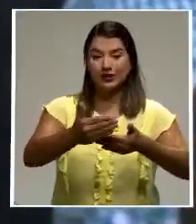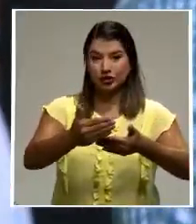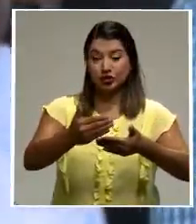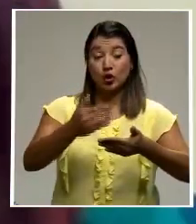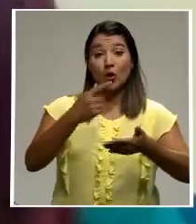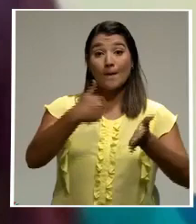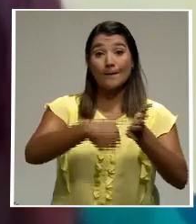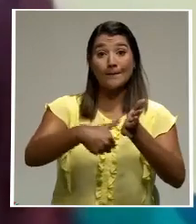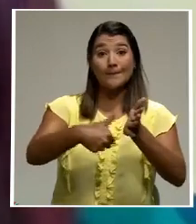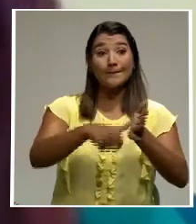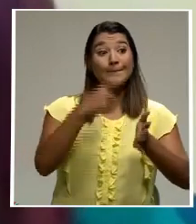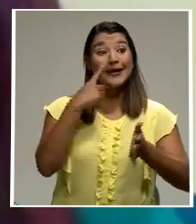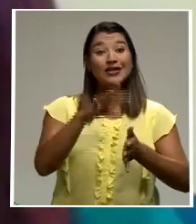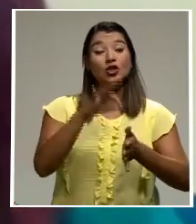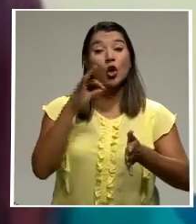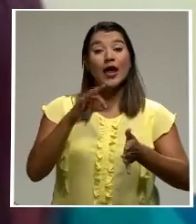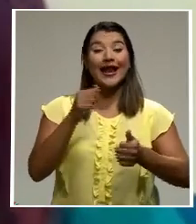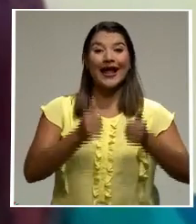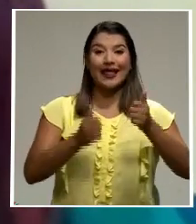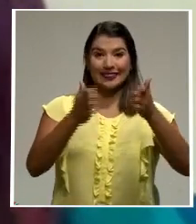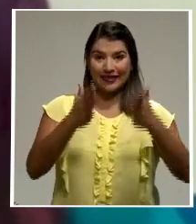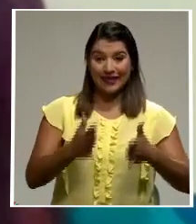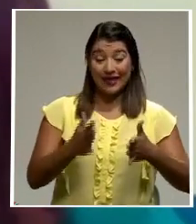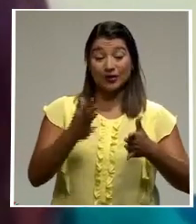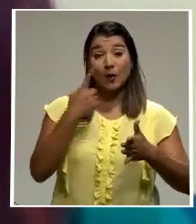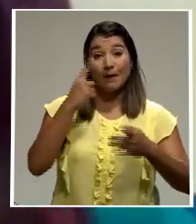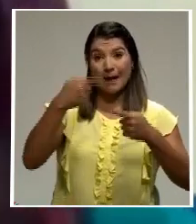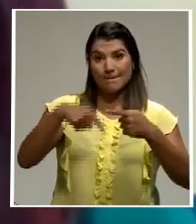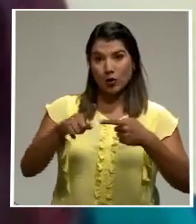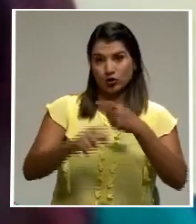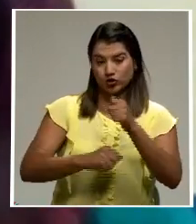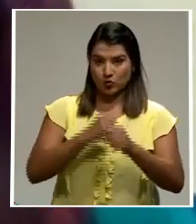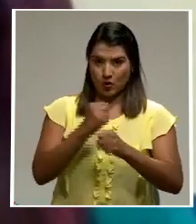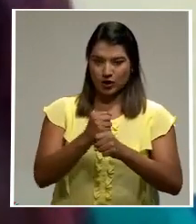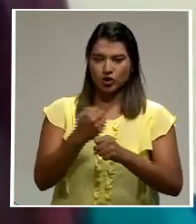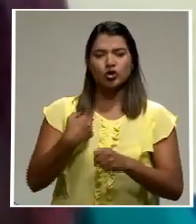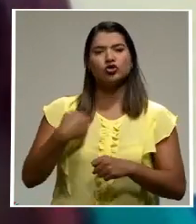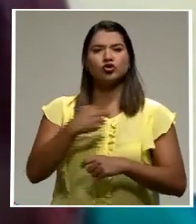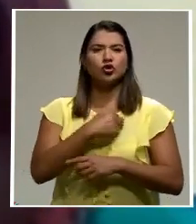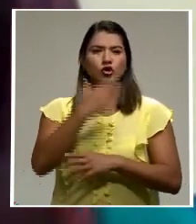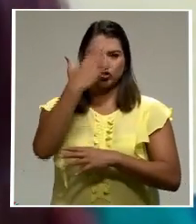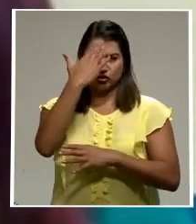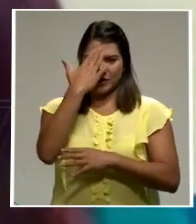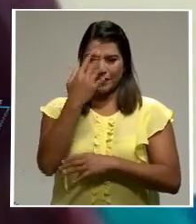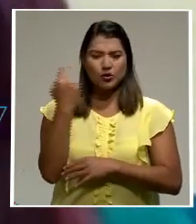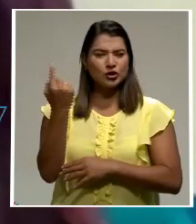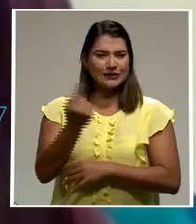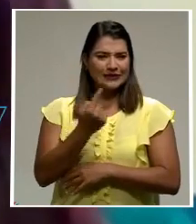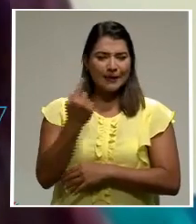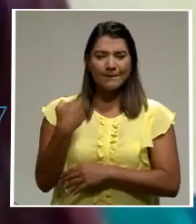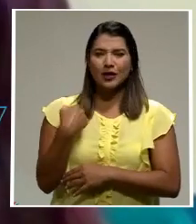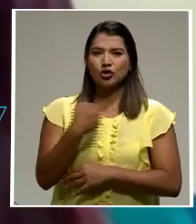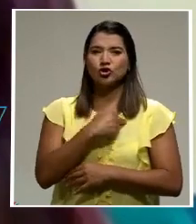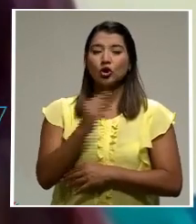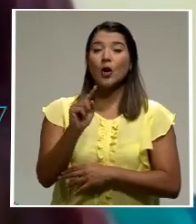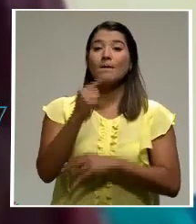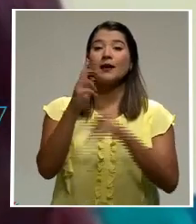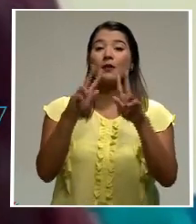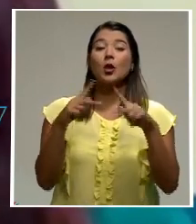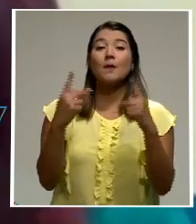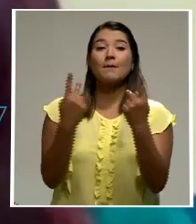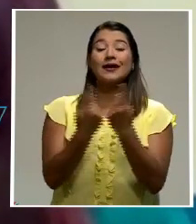de marzo. Nosotros sabemos que siempre hemos sido el primer partido en llevar esta punta de lanza en lo que